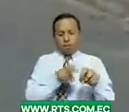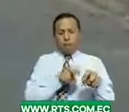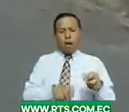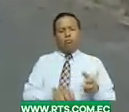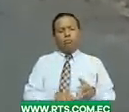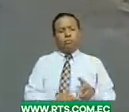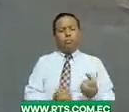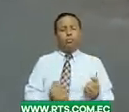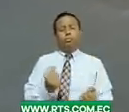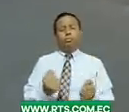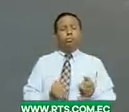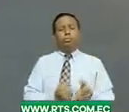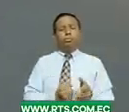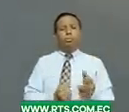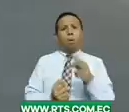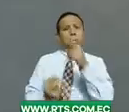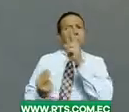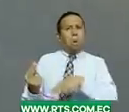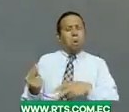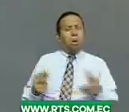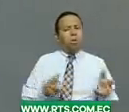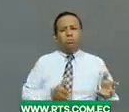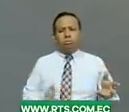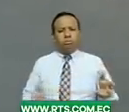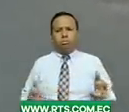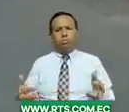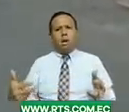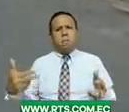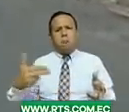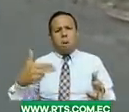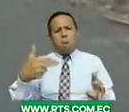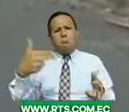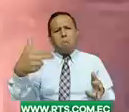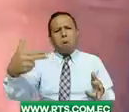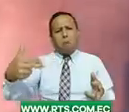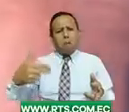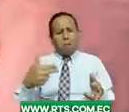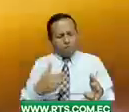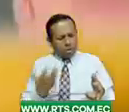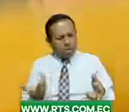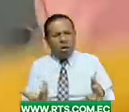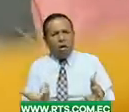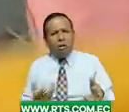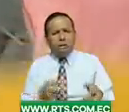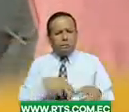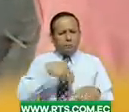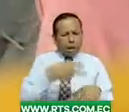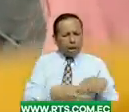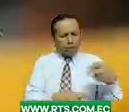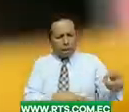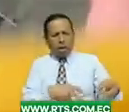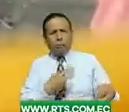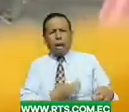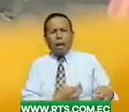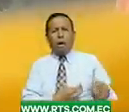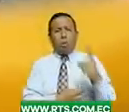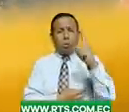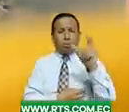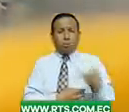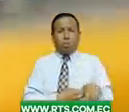ocasiones, provocando heridas a un ciudadano. Informó José Morales.